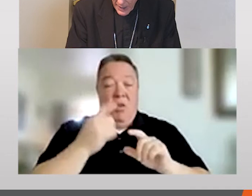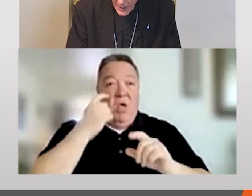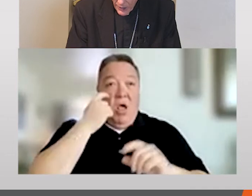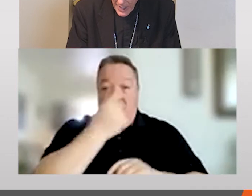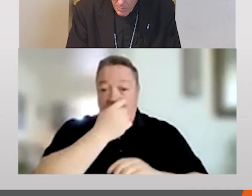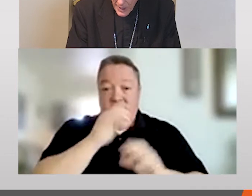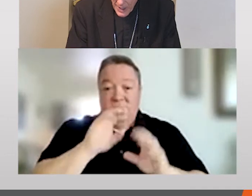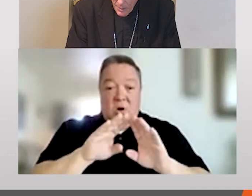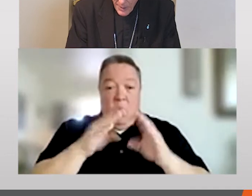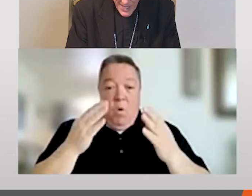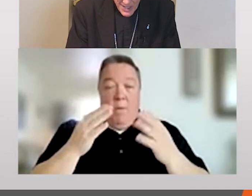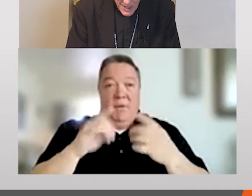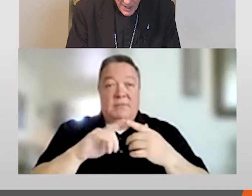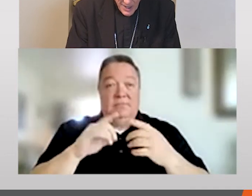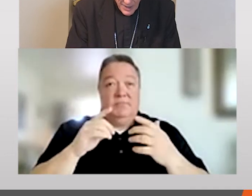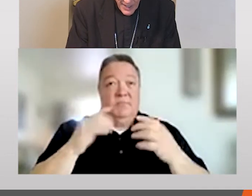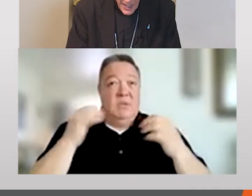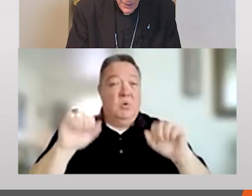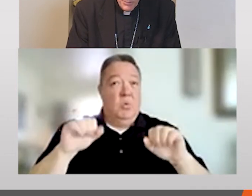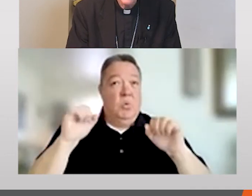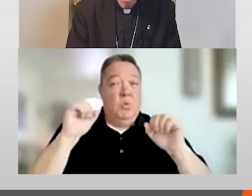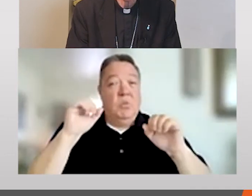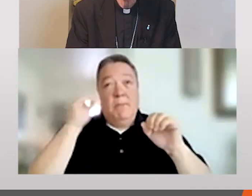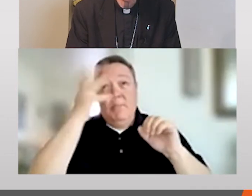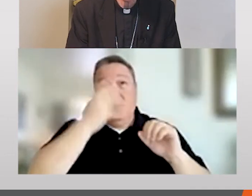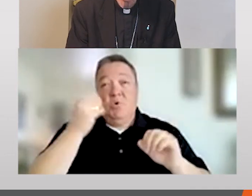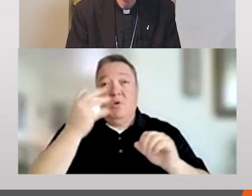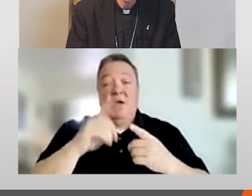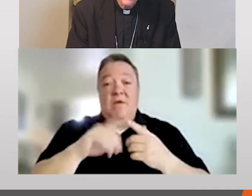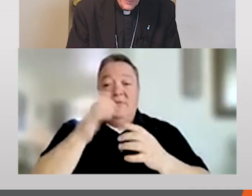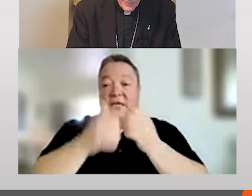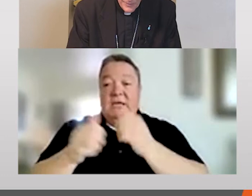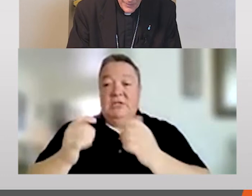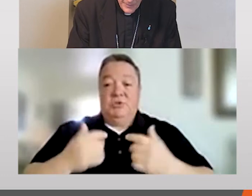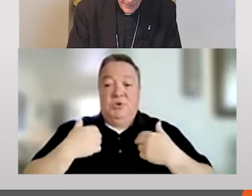a la increíble belleza de cada vida humana.